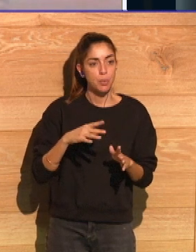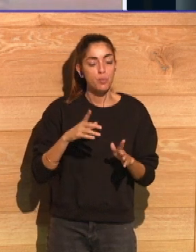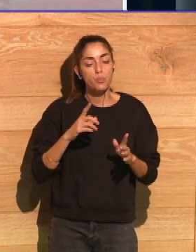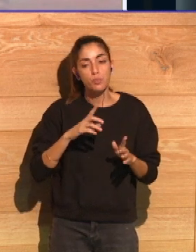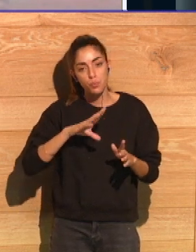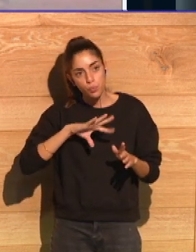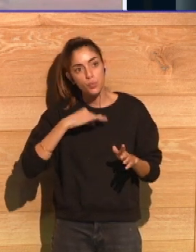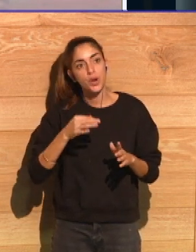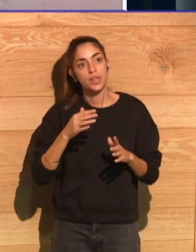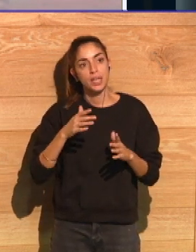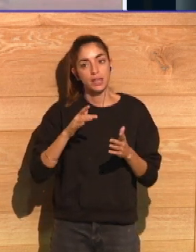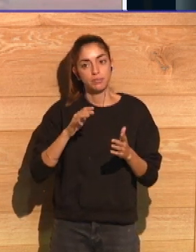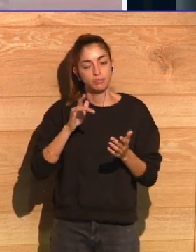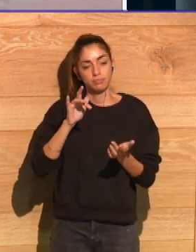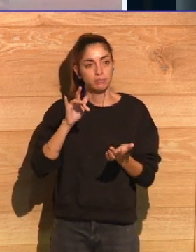empezó a ser lo que ocurría.